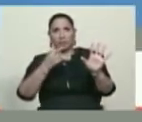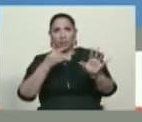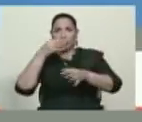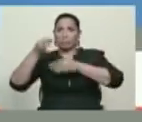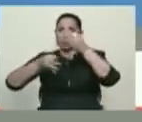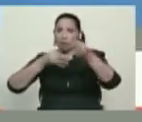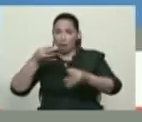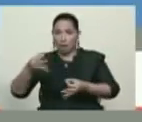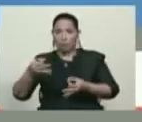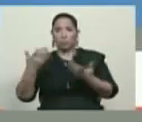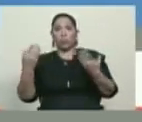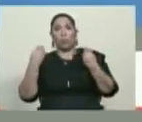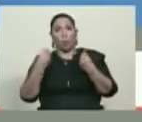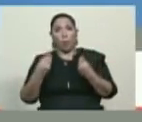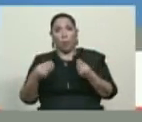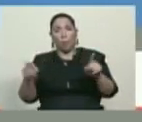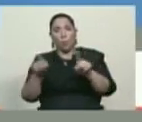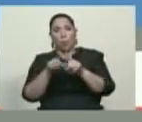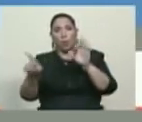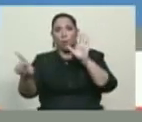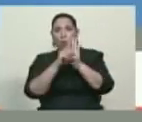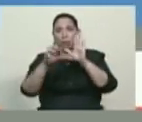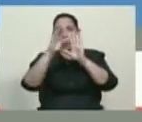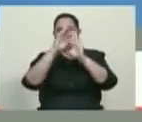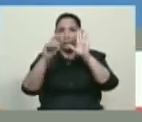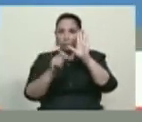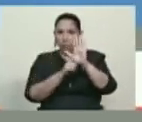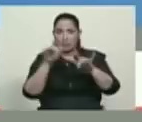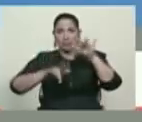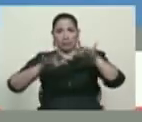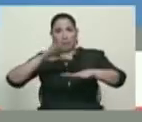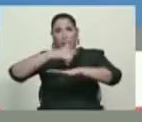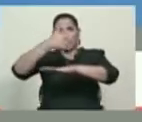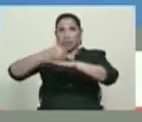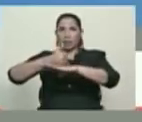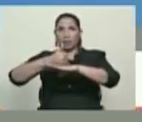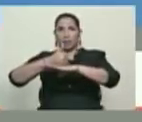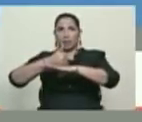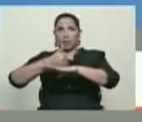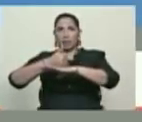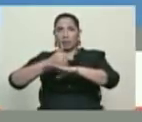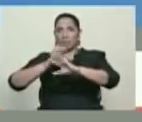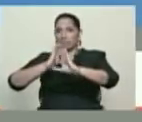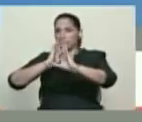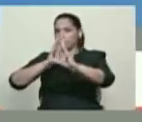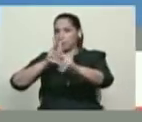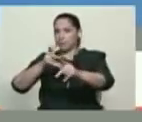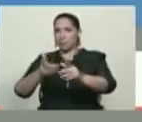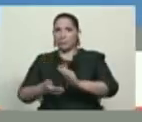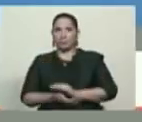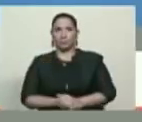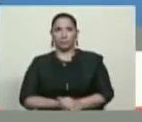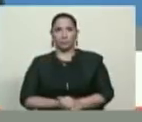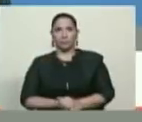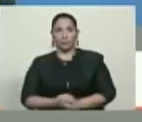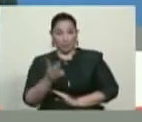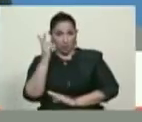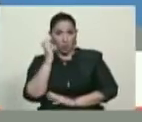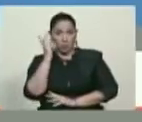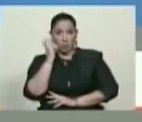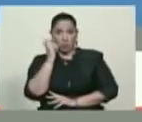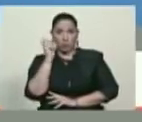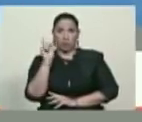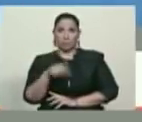nuestra Constitución, de nuestras leyes, al secretario general, quien ha tenido a bien no solo escuchar